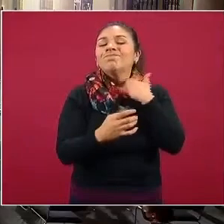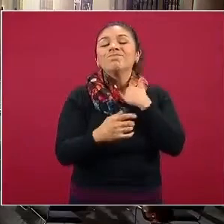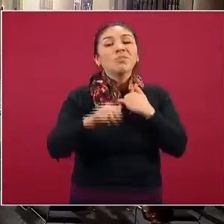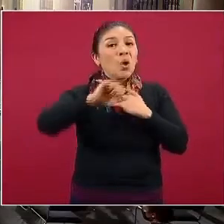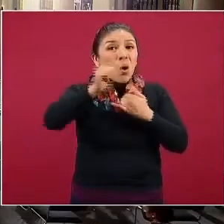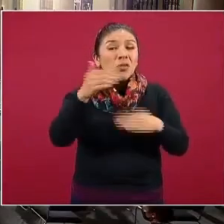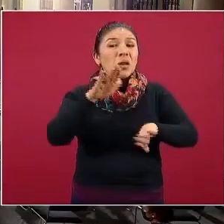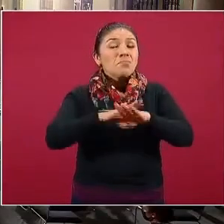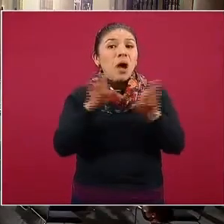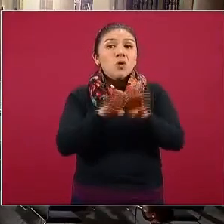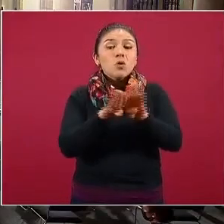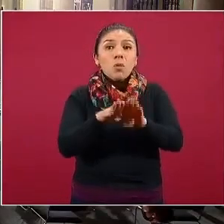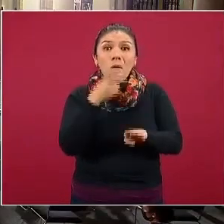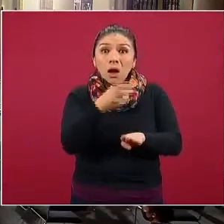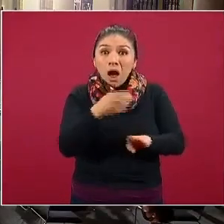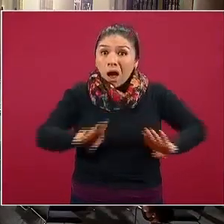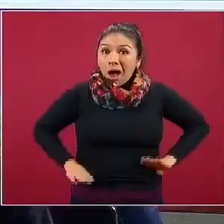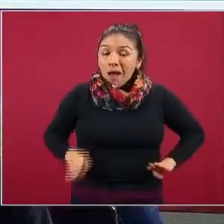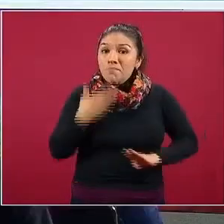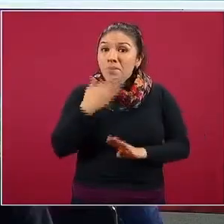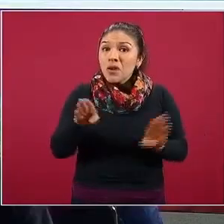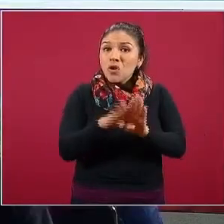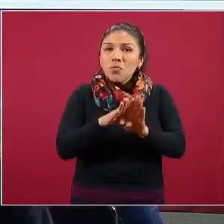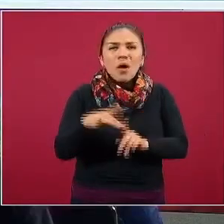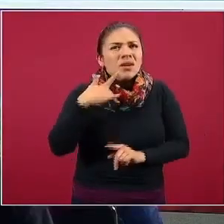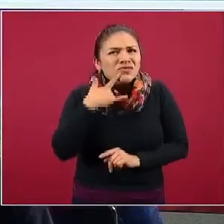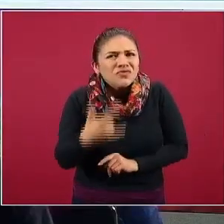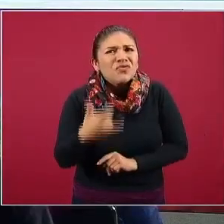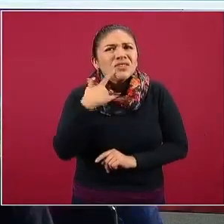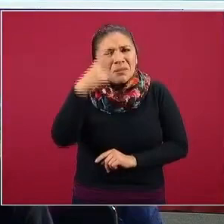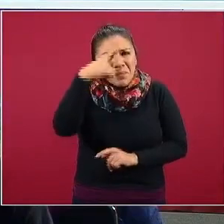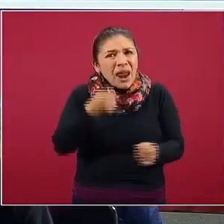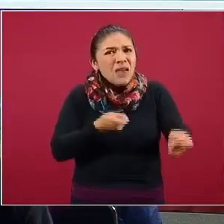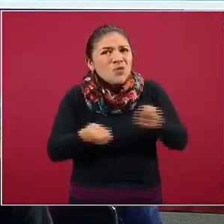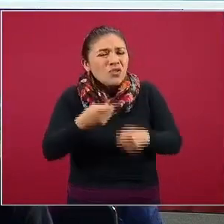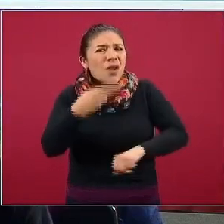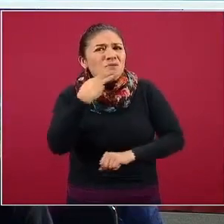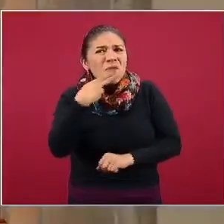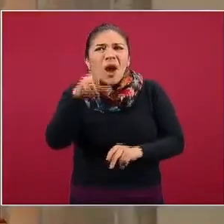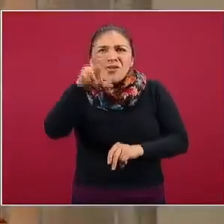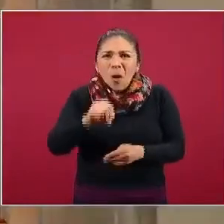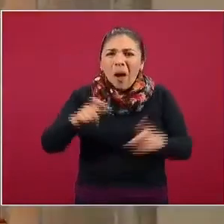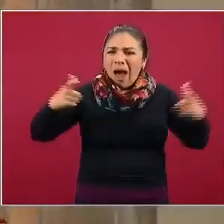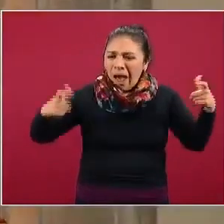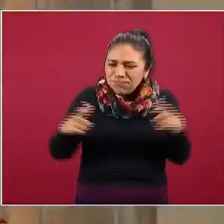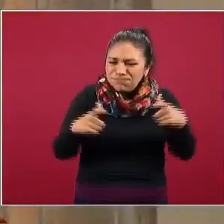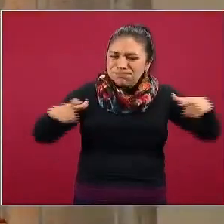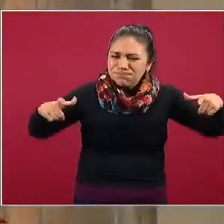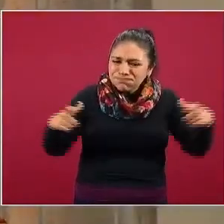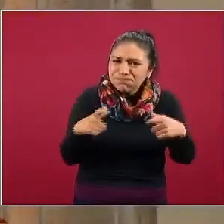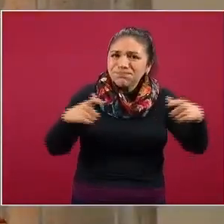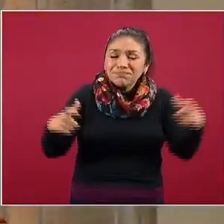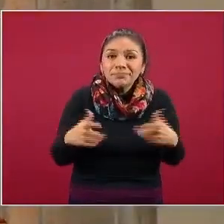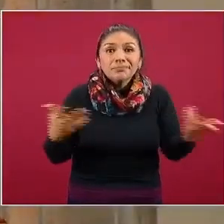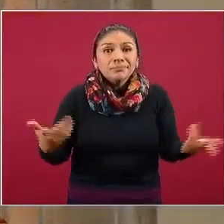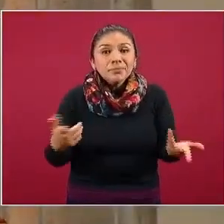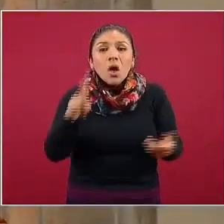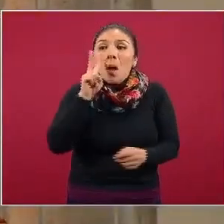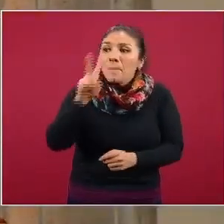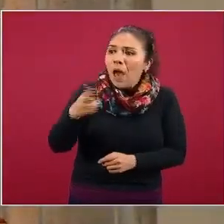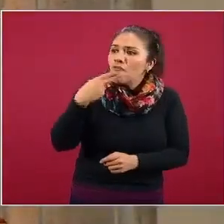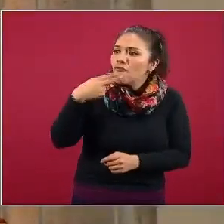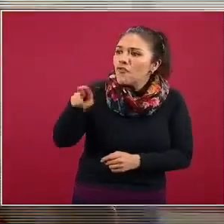Algo que va en contra además de todo lo que han sido los esfuerzos para controlar el tabaquismo y que no se fume, y es que el ver a alguien